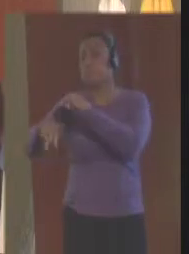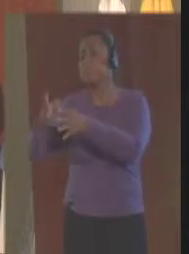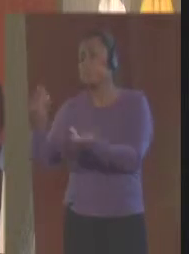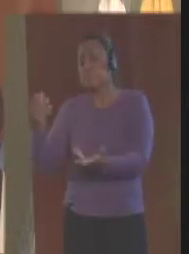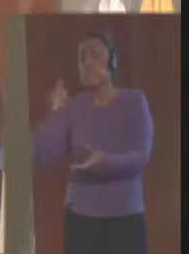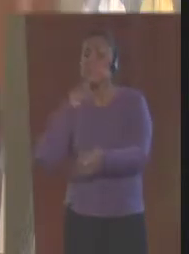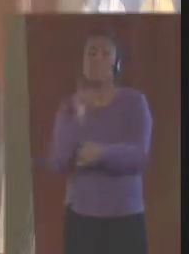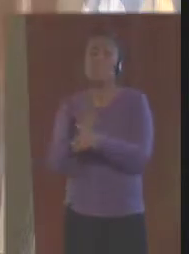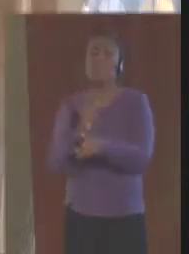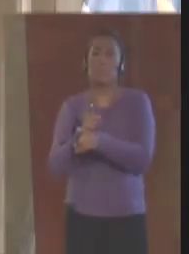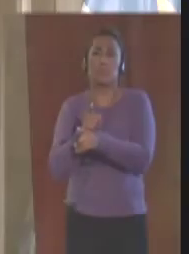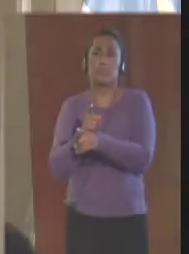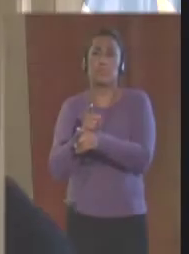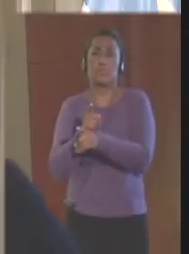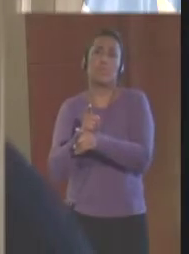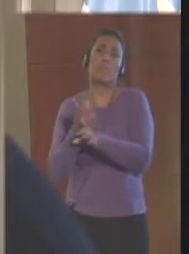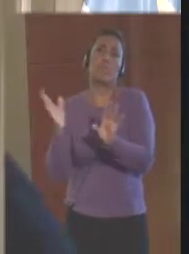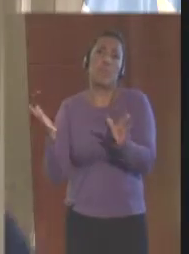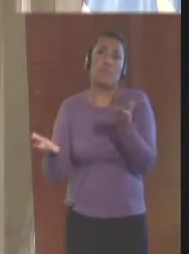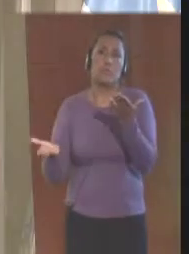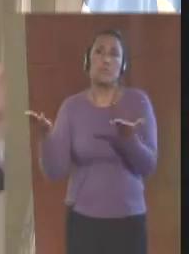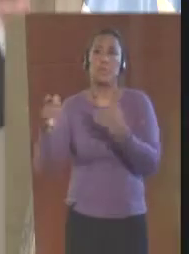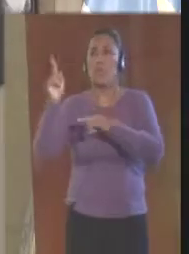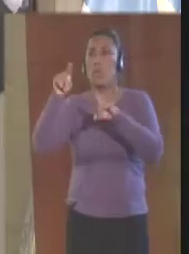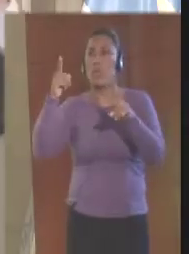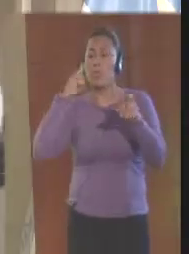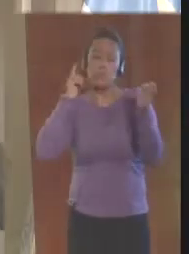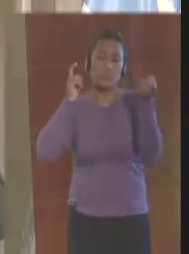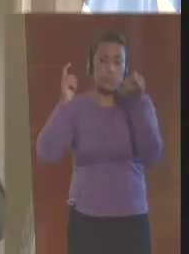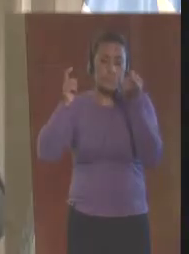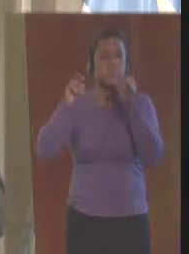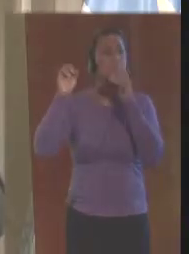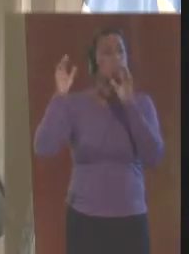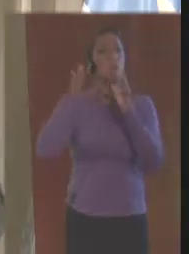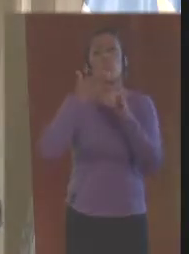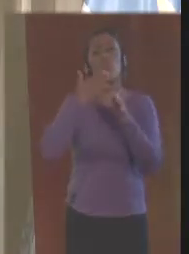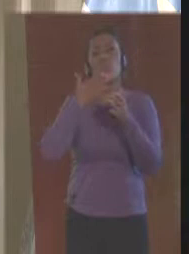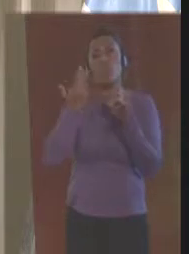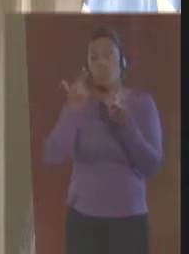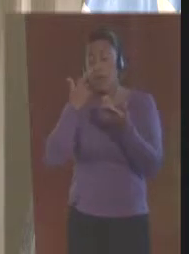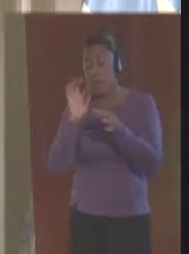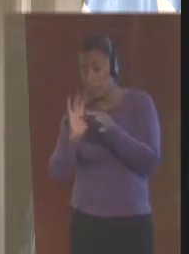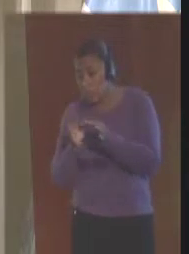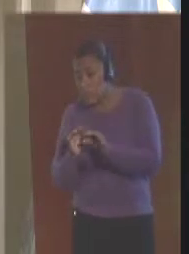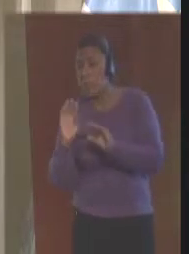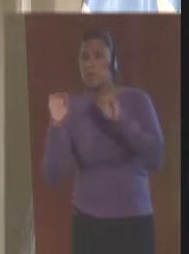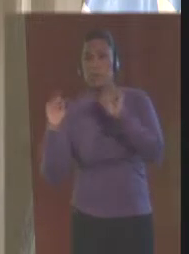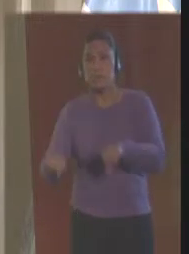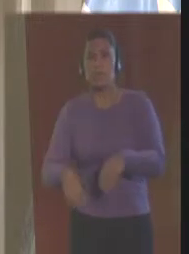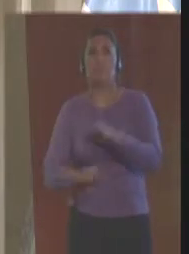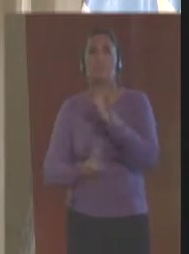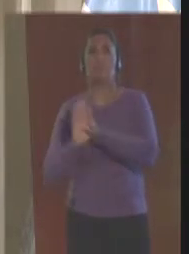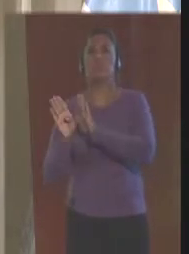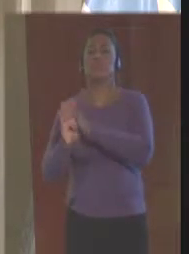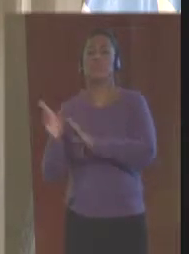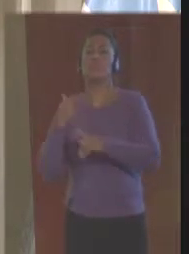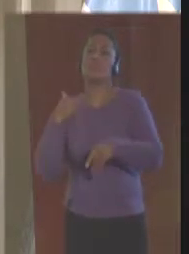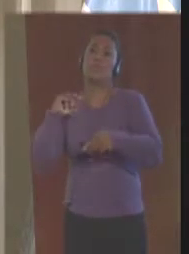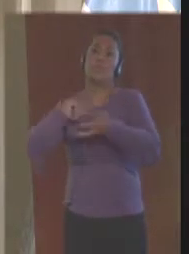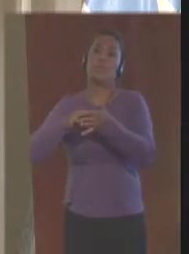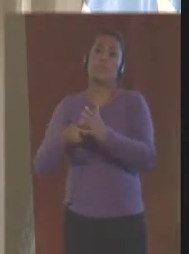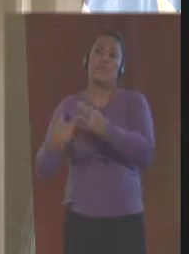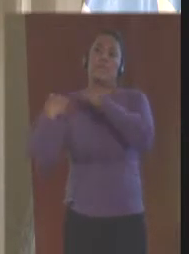son, más bien yo diría, un factor bastante controlable. En su conjunto, esto nos ha permitido asumir el riesgo desde